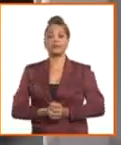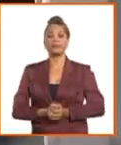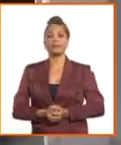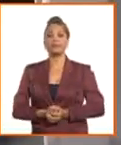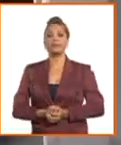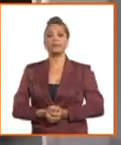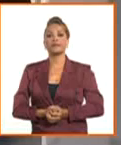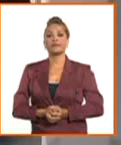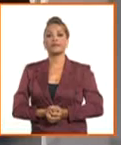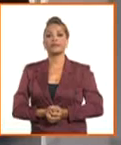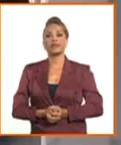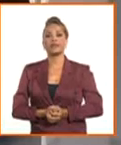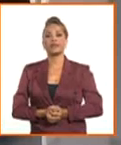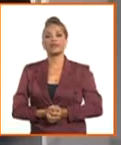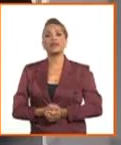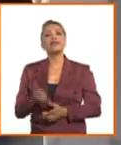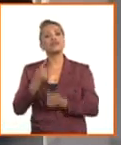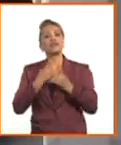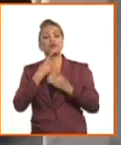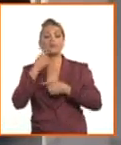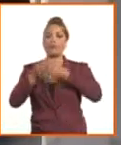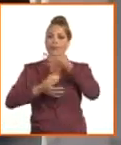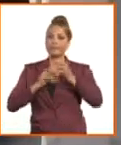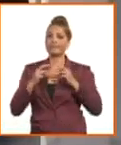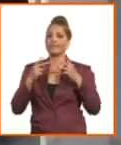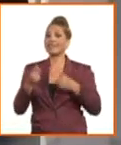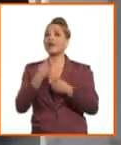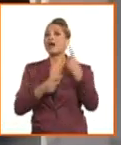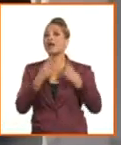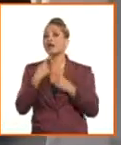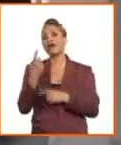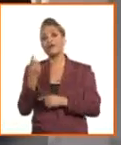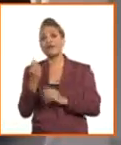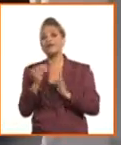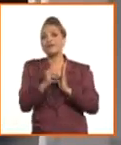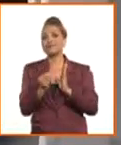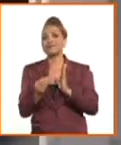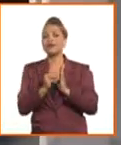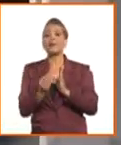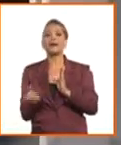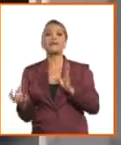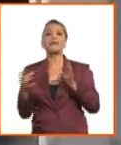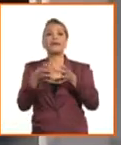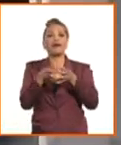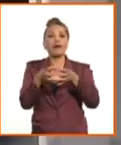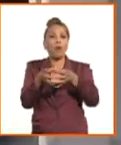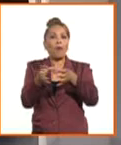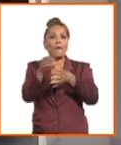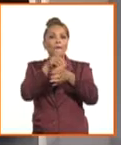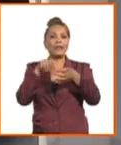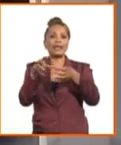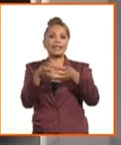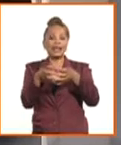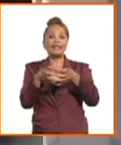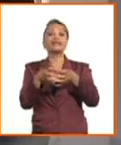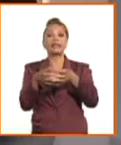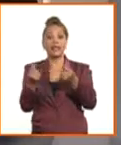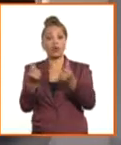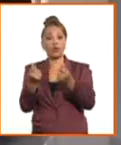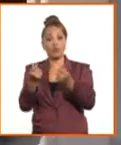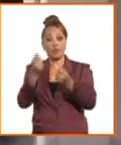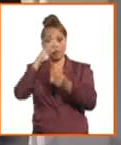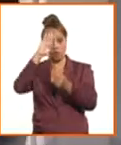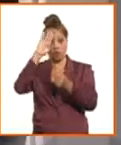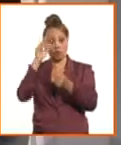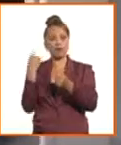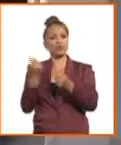decía, esto es una pieza que está faltante en el entramado, o sea, en el mecanismo monetario y financiero del país, y nosotros hemos